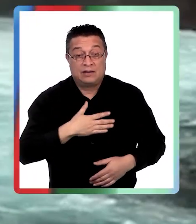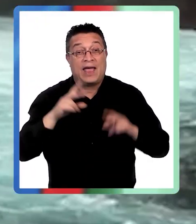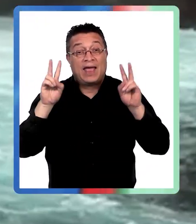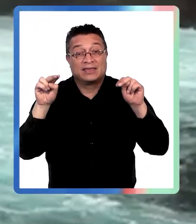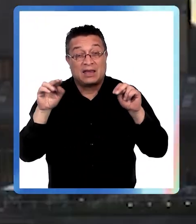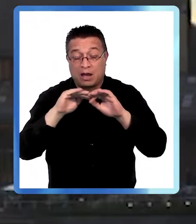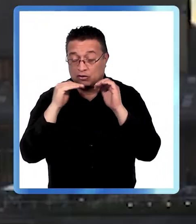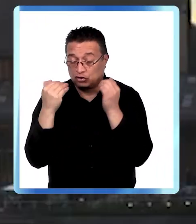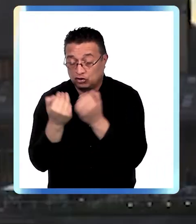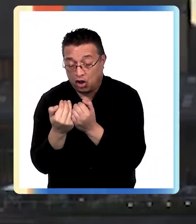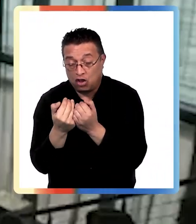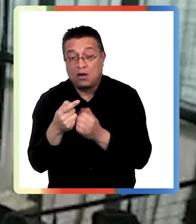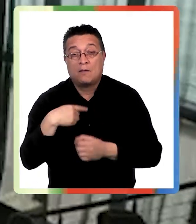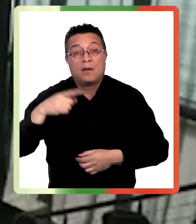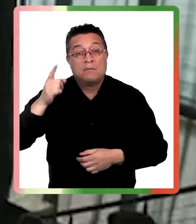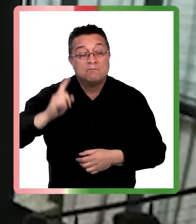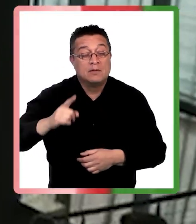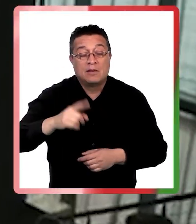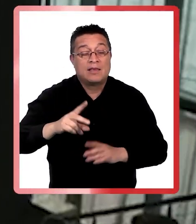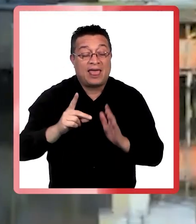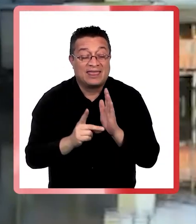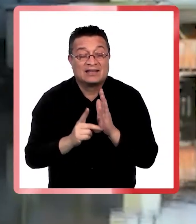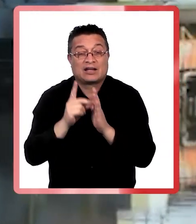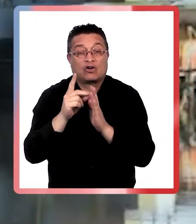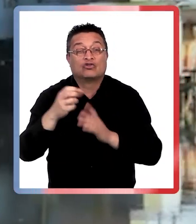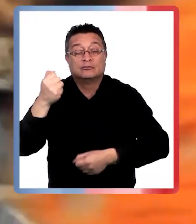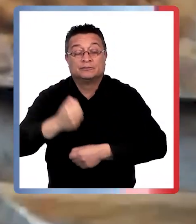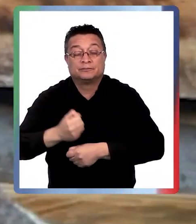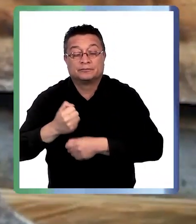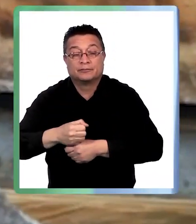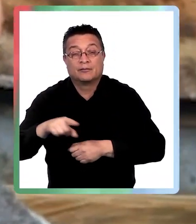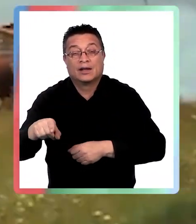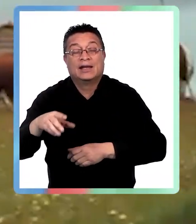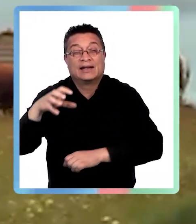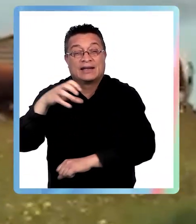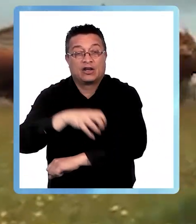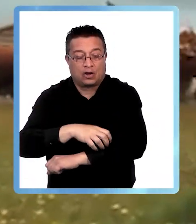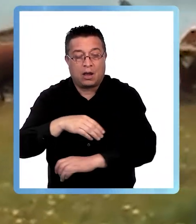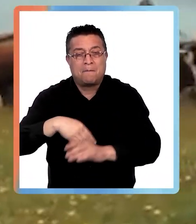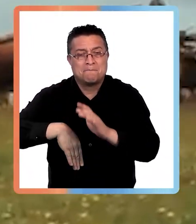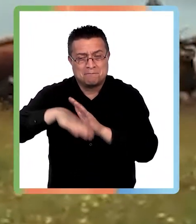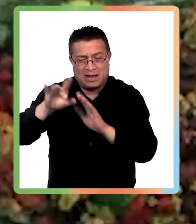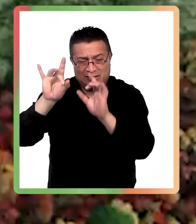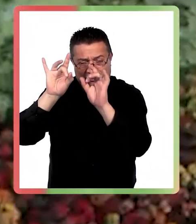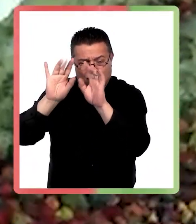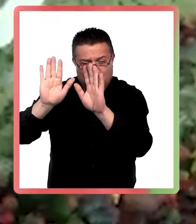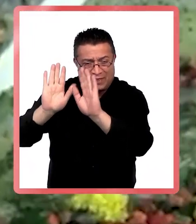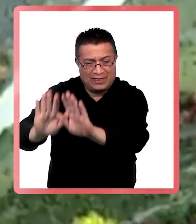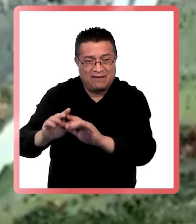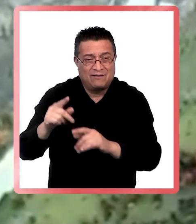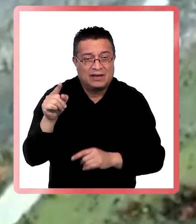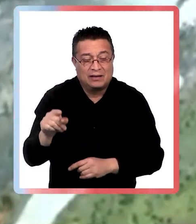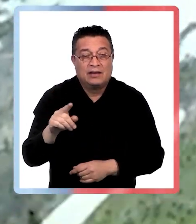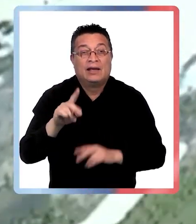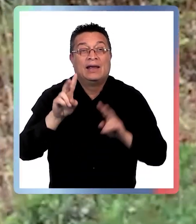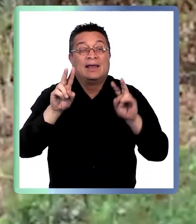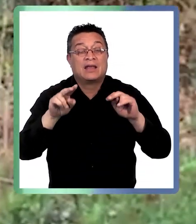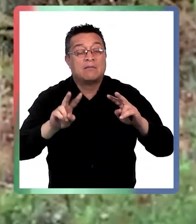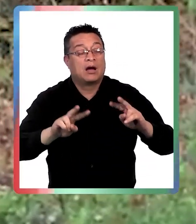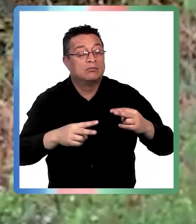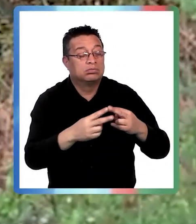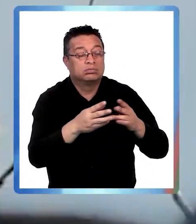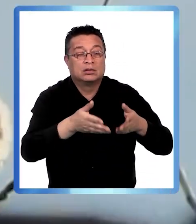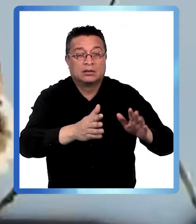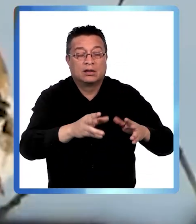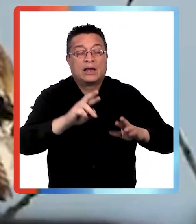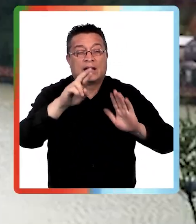que se refieren, todos los temas que se refieren al desarrollo productivo en la región debieran cada vez más radicarse ahí. O los temas urbanísticos que